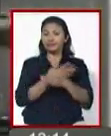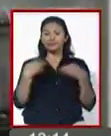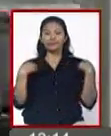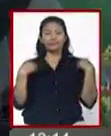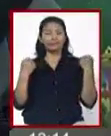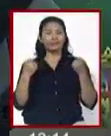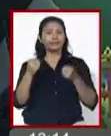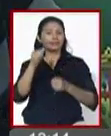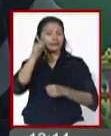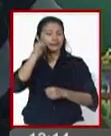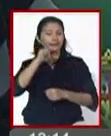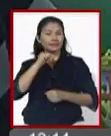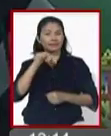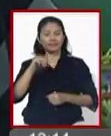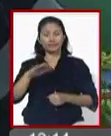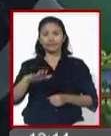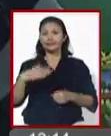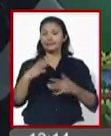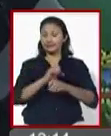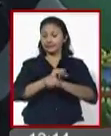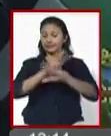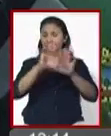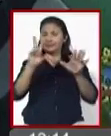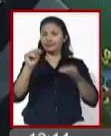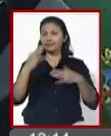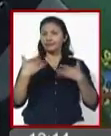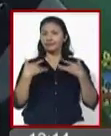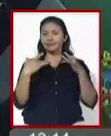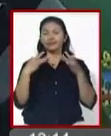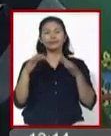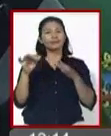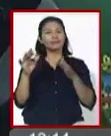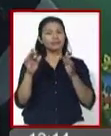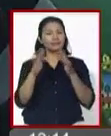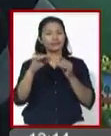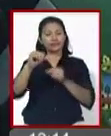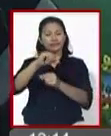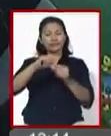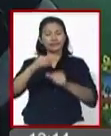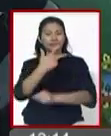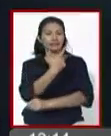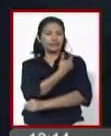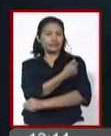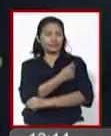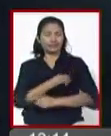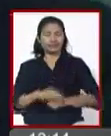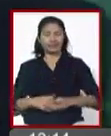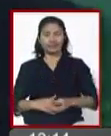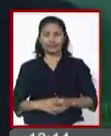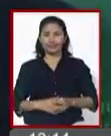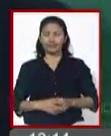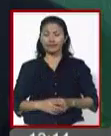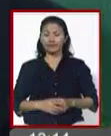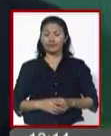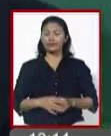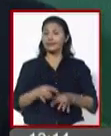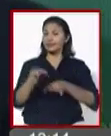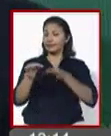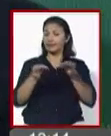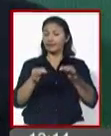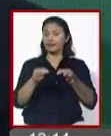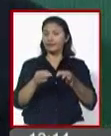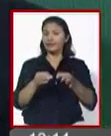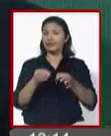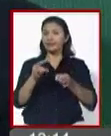niña es totalmente clara, que no tiene nada que ver con asociación a la vacuna. Se manifestó, tanto manifestaron